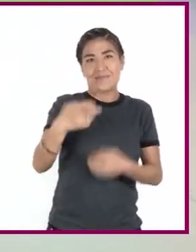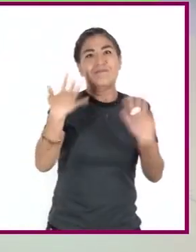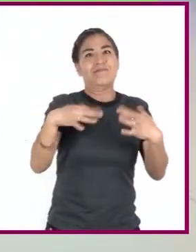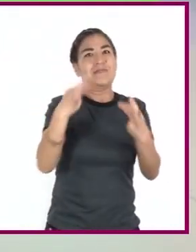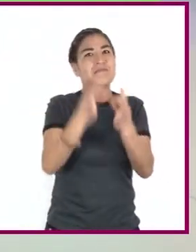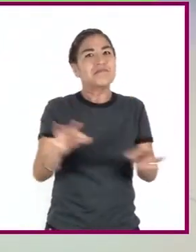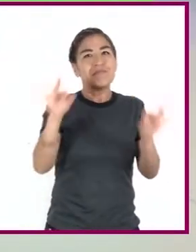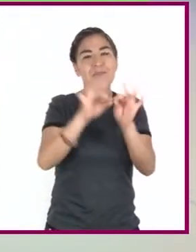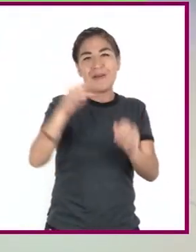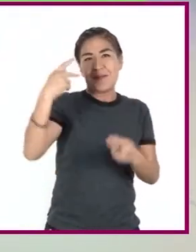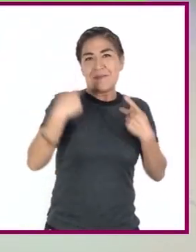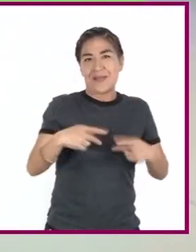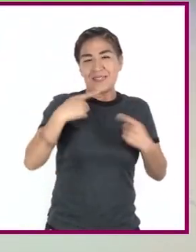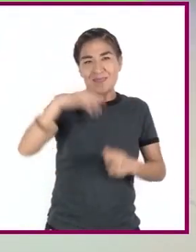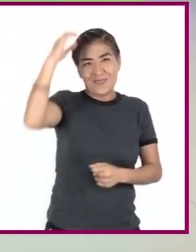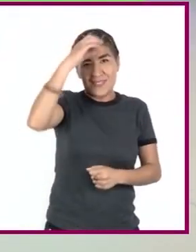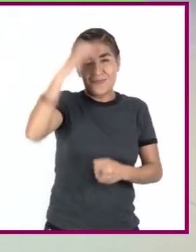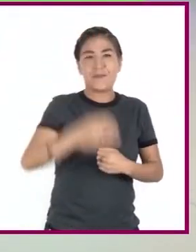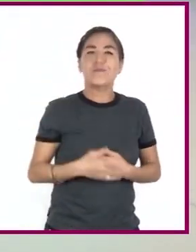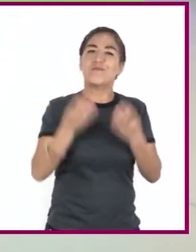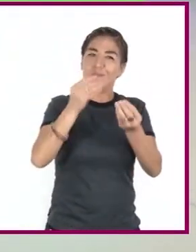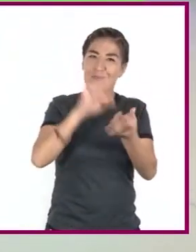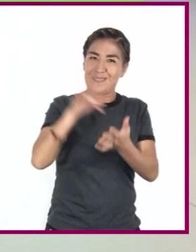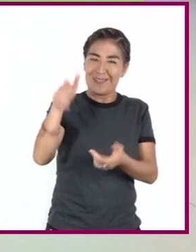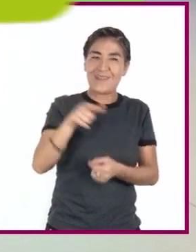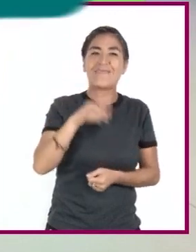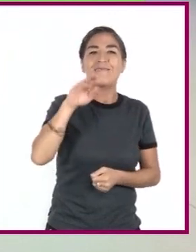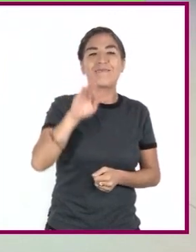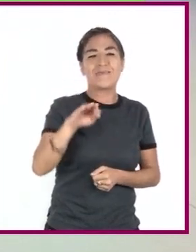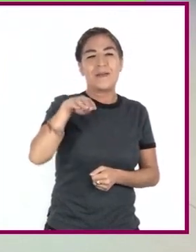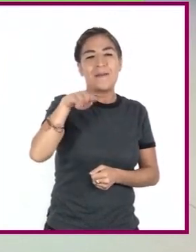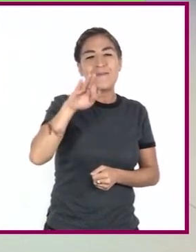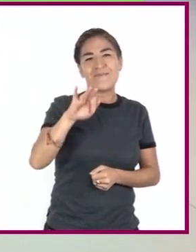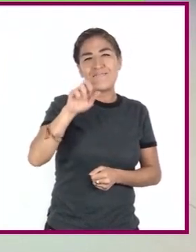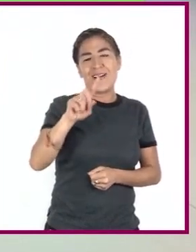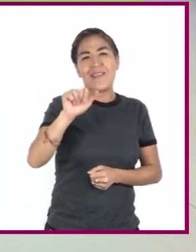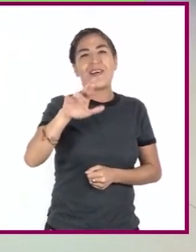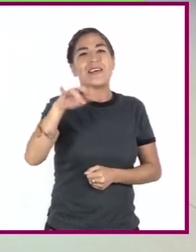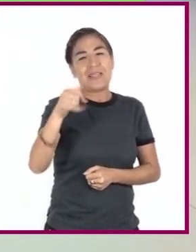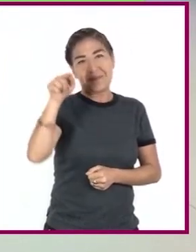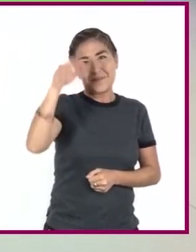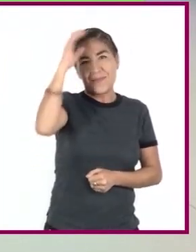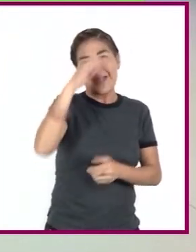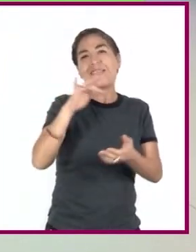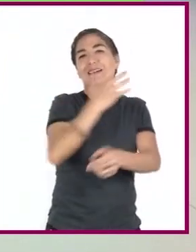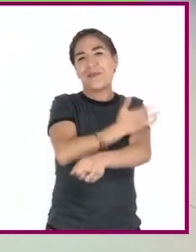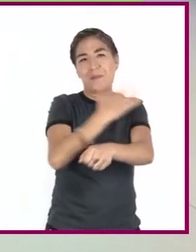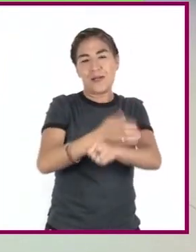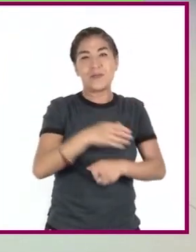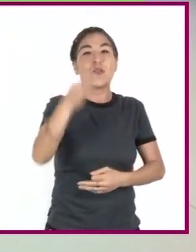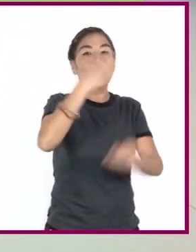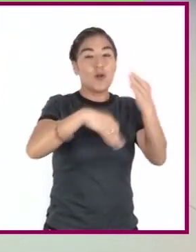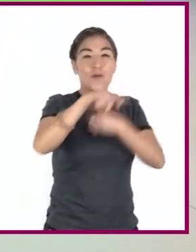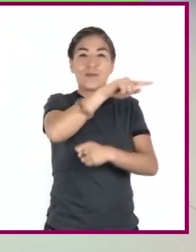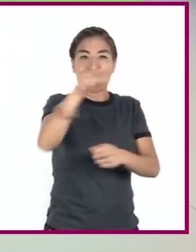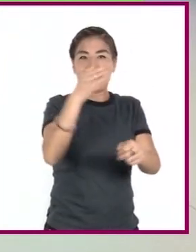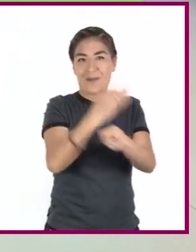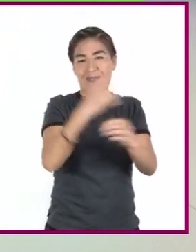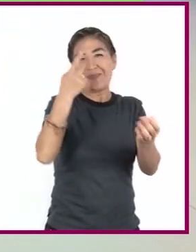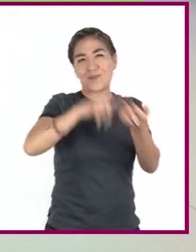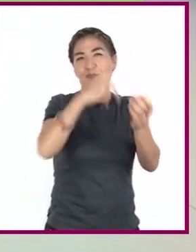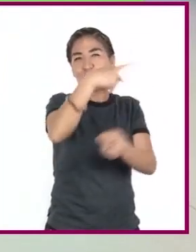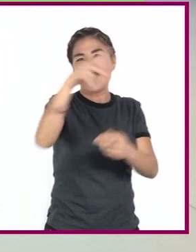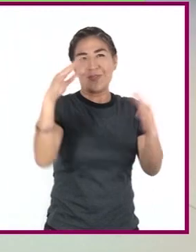gran científico. Agradecemos a Michael Faraday el habernos acompañado en esta ocasión. Y a todas y todos los que nos ven desde